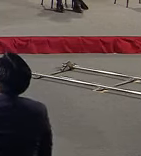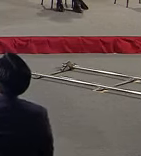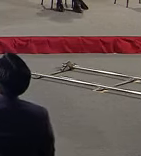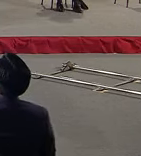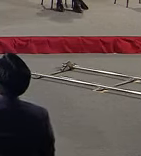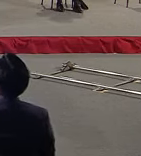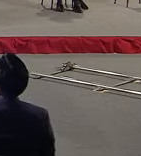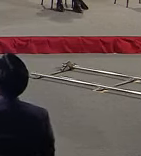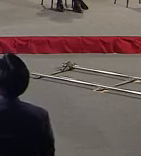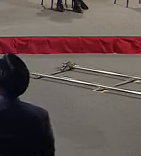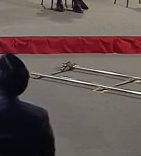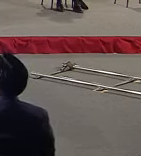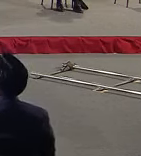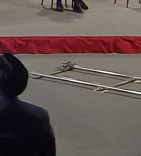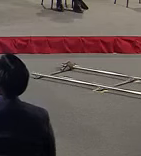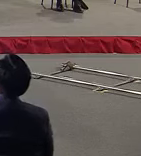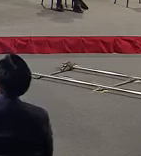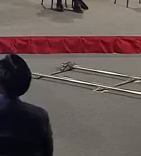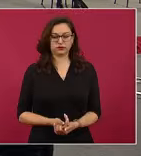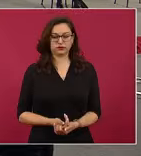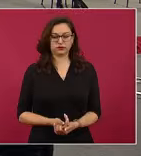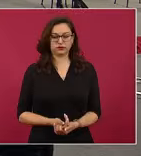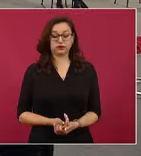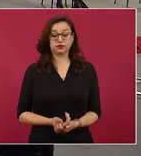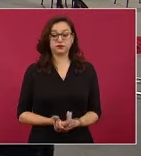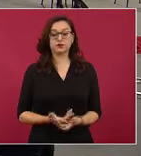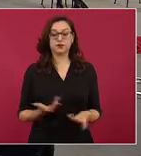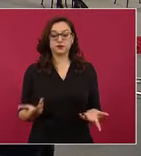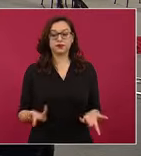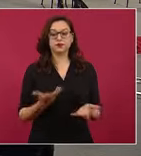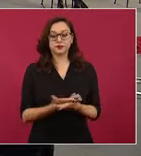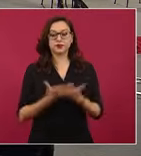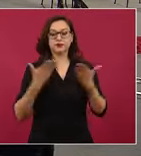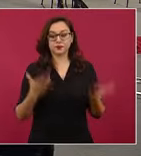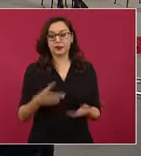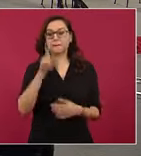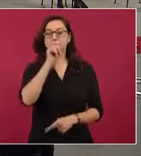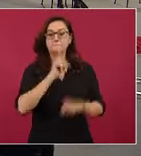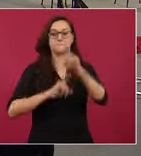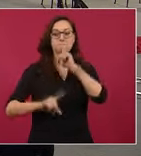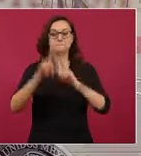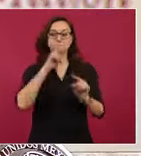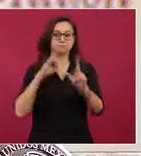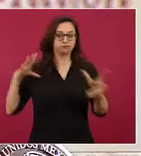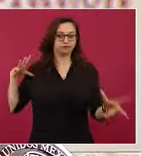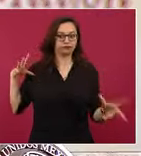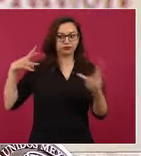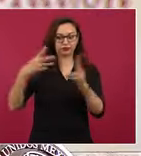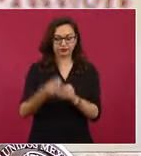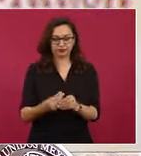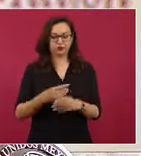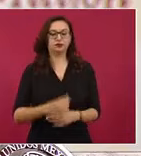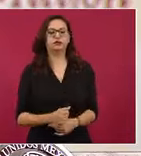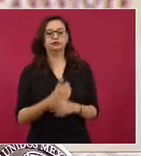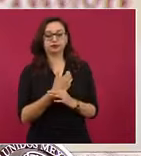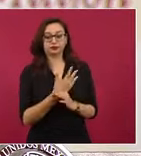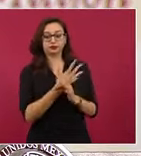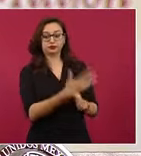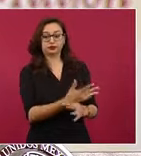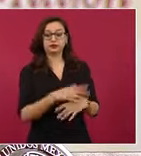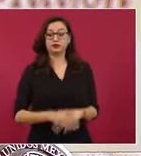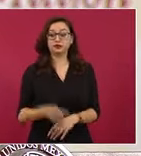Ángeles. Pero ahora vamos con las mentiras. Este es un recuento Dicen que el aeropuerto tuvo